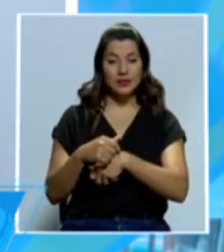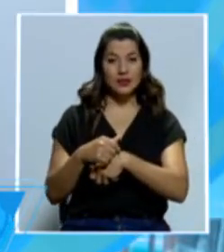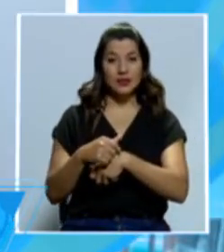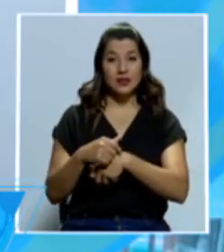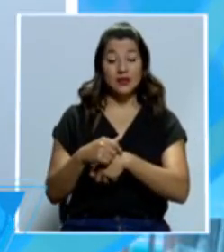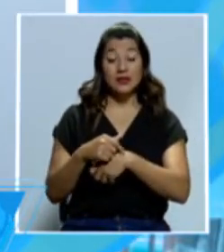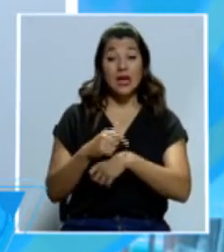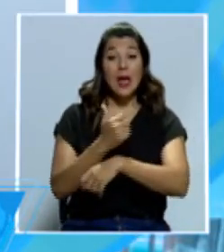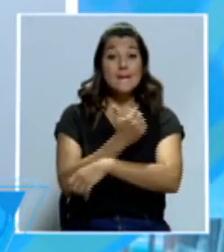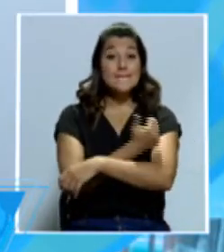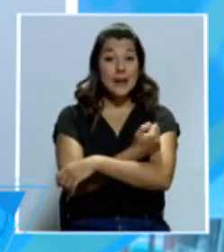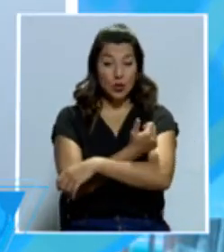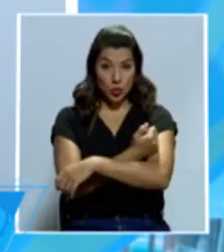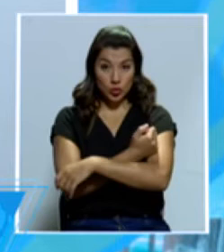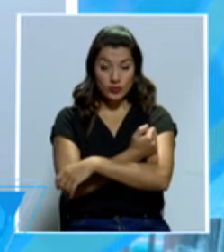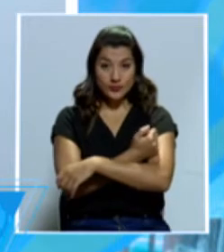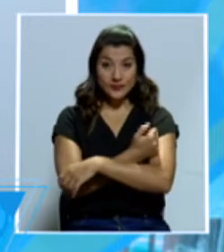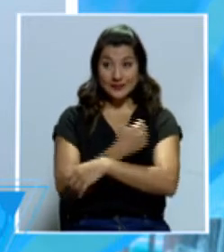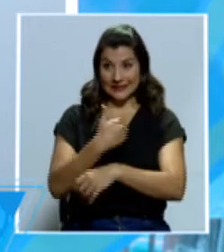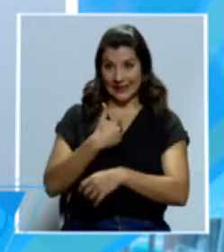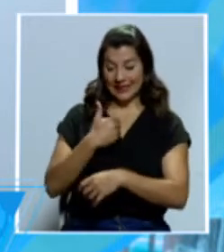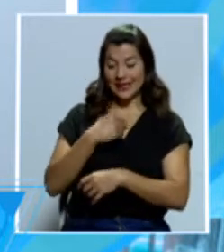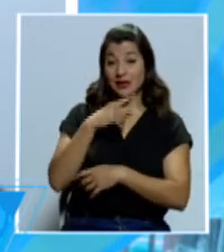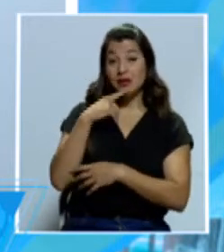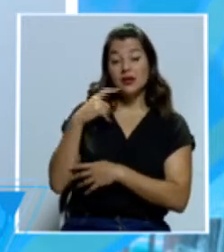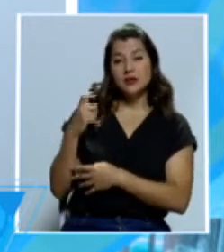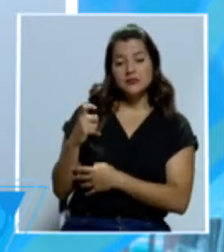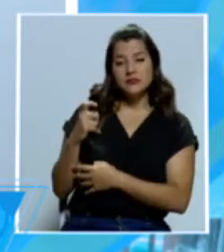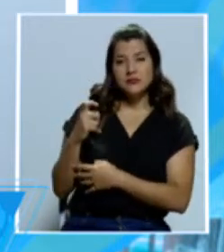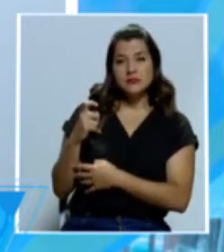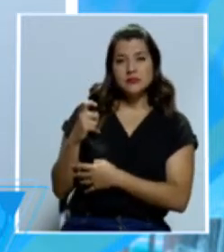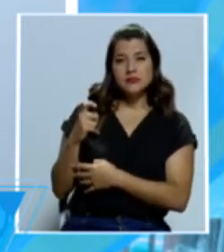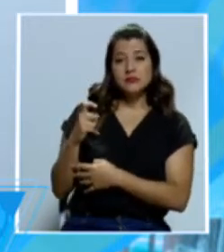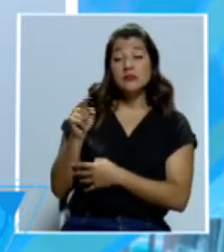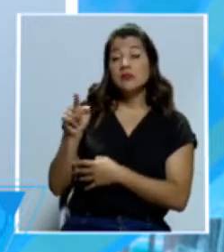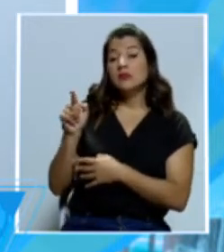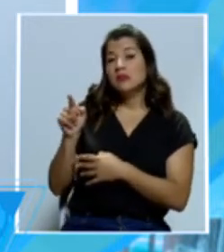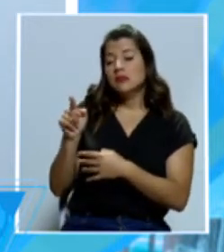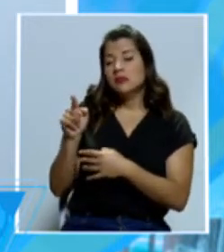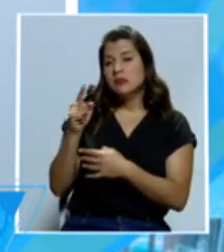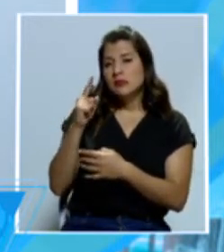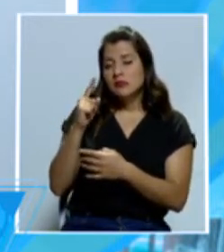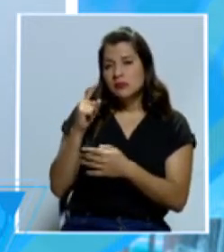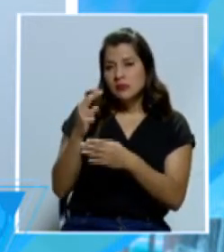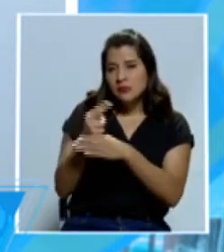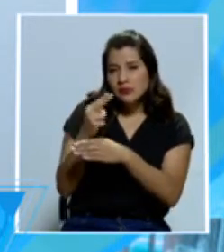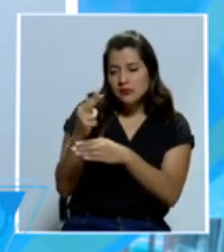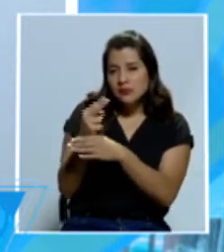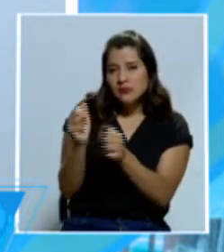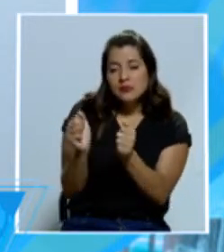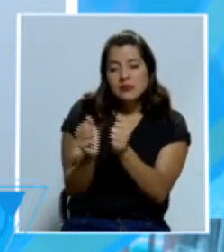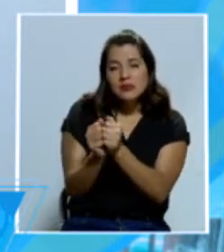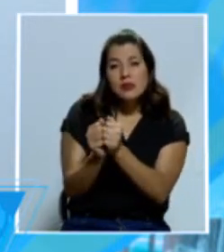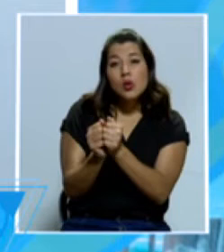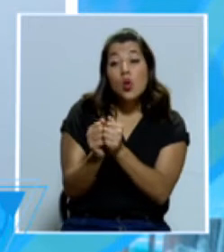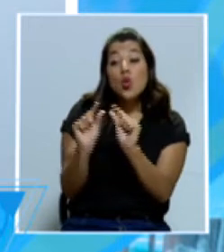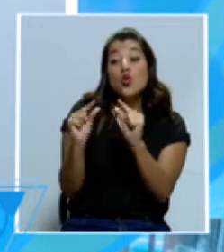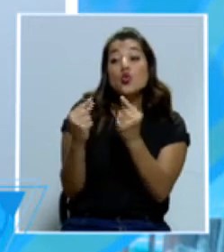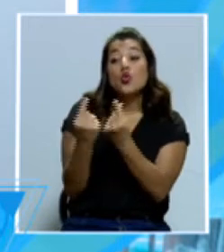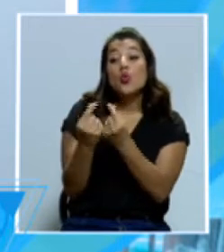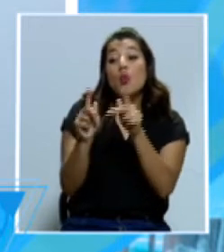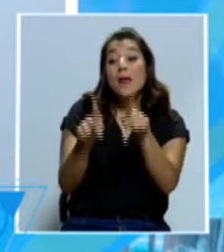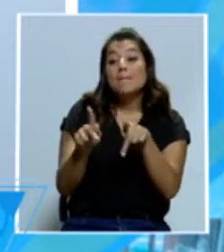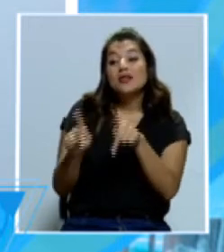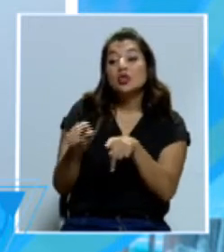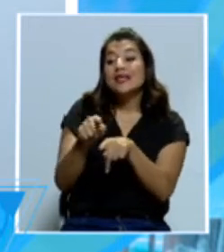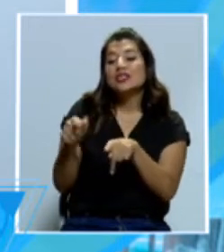vamos a ver, la vacuna de ellos, la Sputnik 5, fue probada en cierto tipo de población.